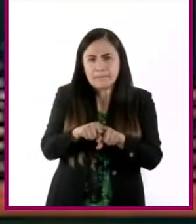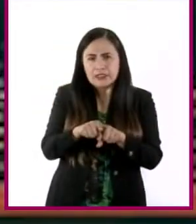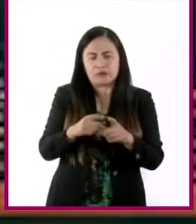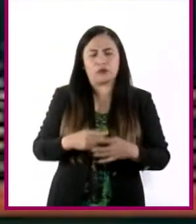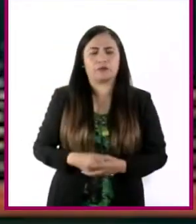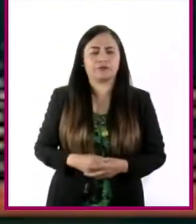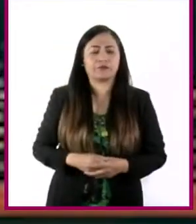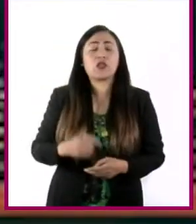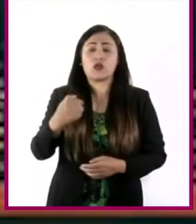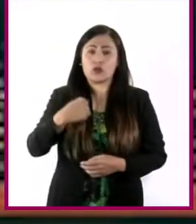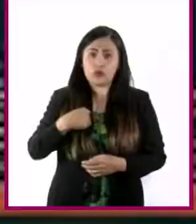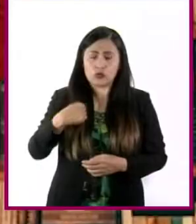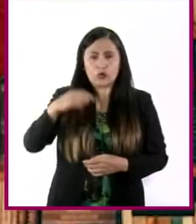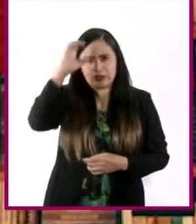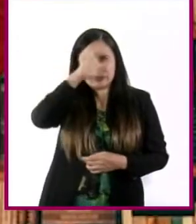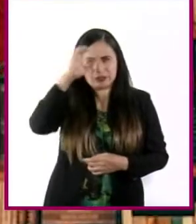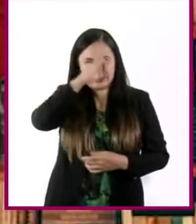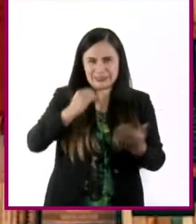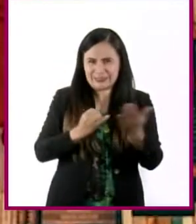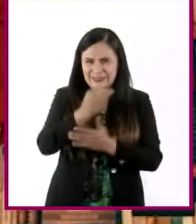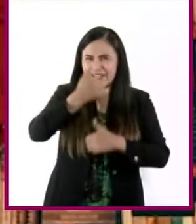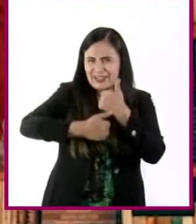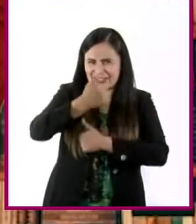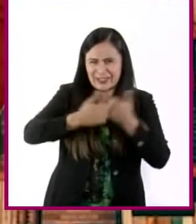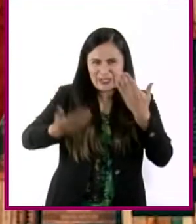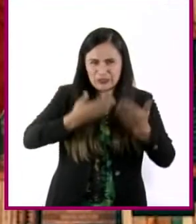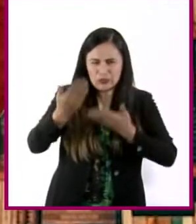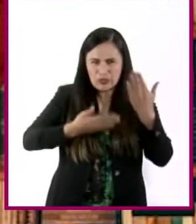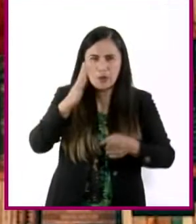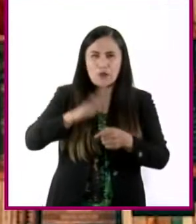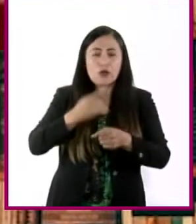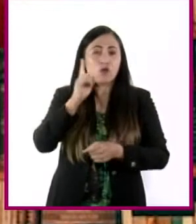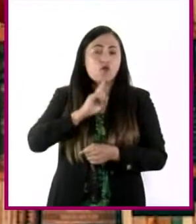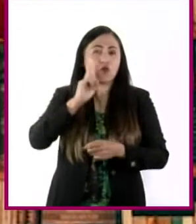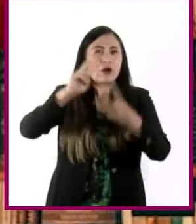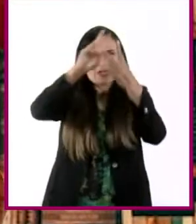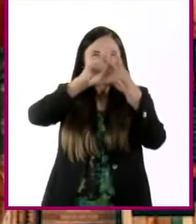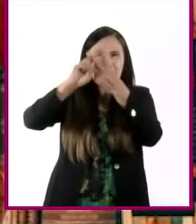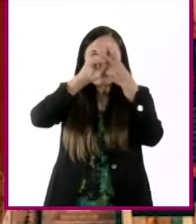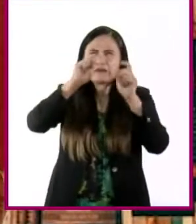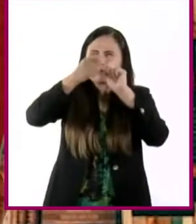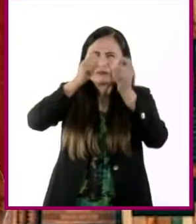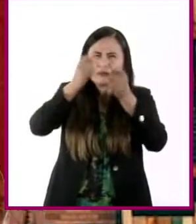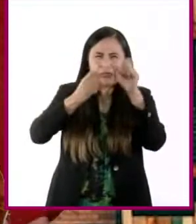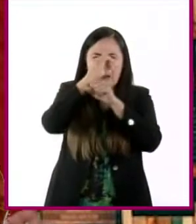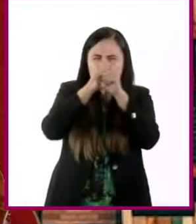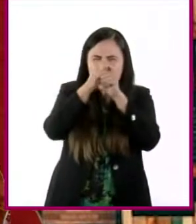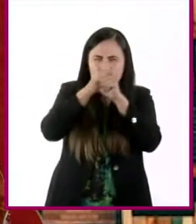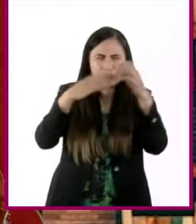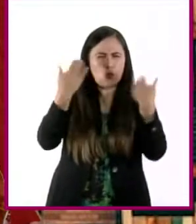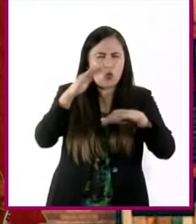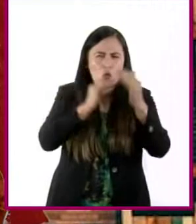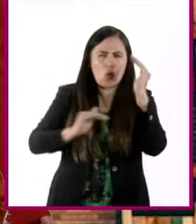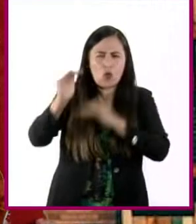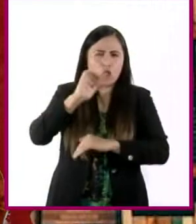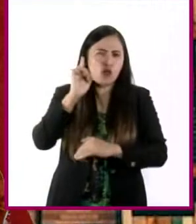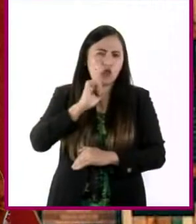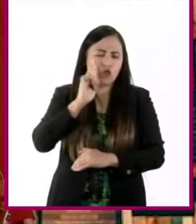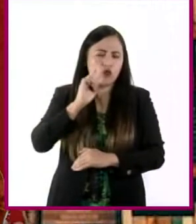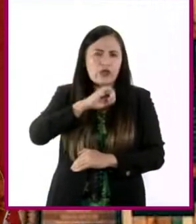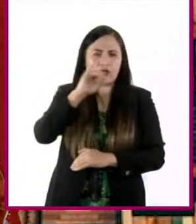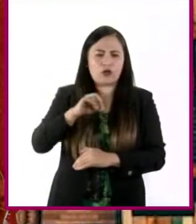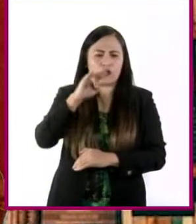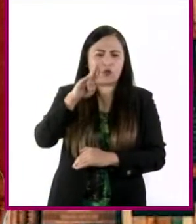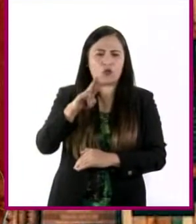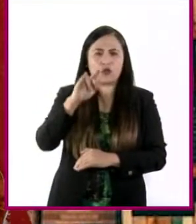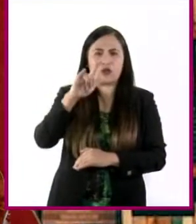por las que decidí estudiar ciencias es porque escuché un discurso de la astrónoma Julieta Fierro y me emocionó tanto que quise conocer más